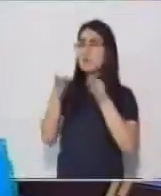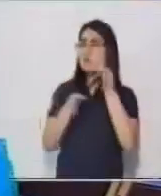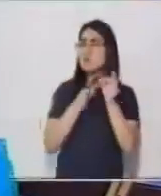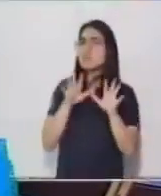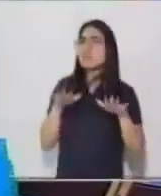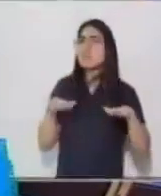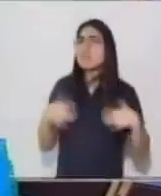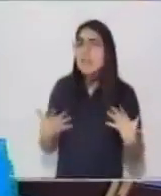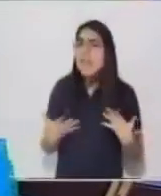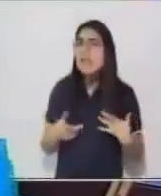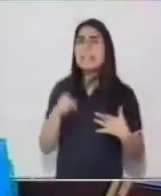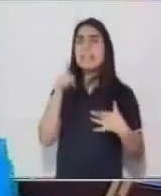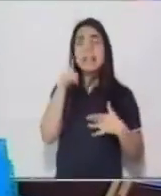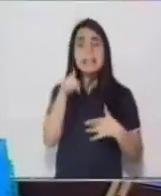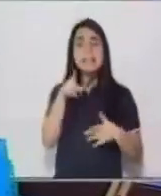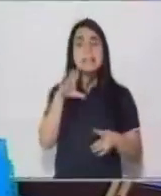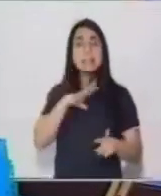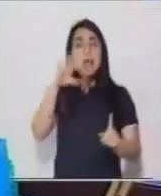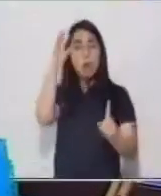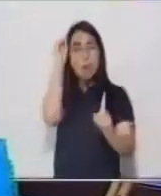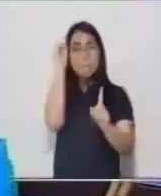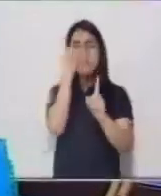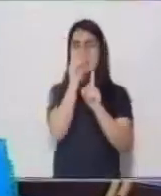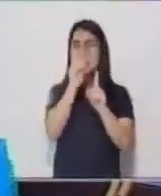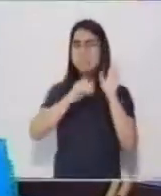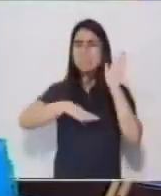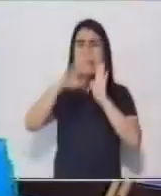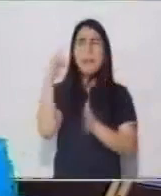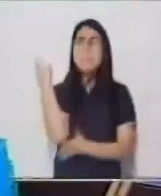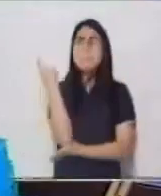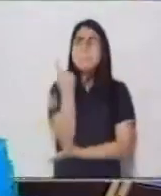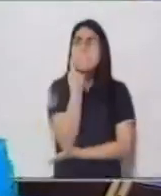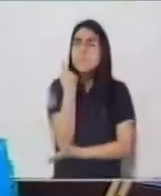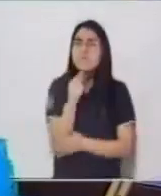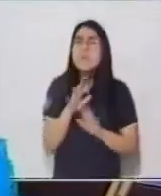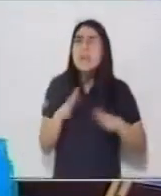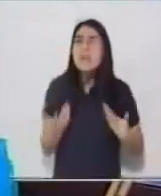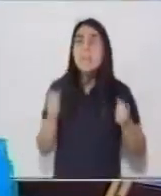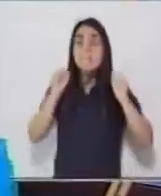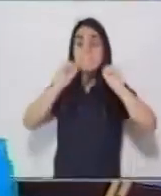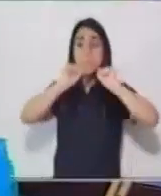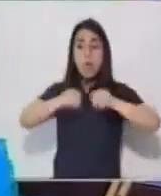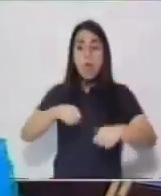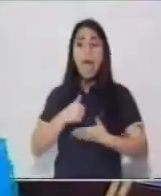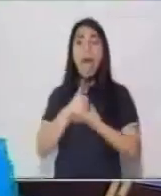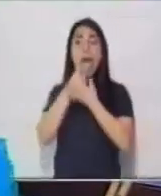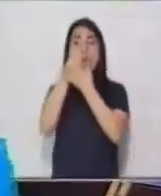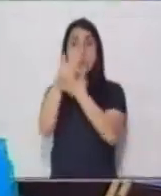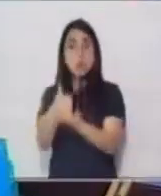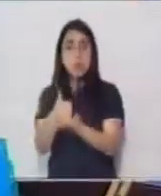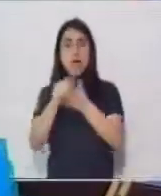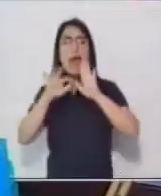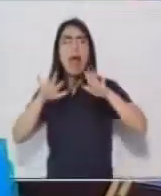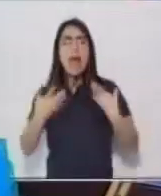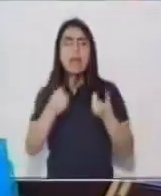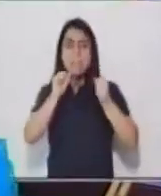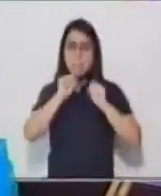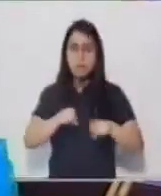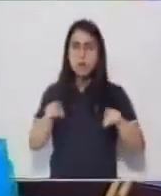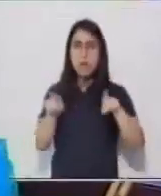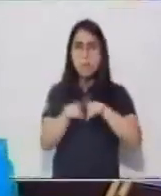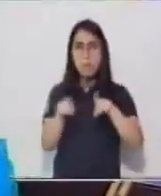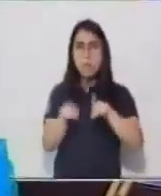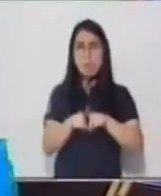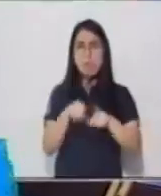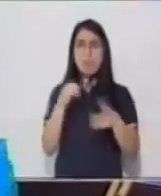Porque tiene como propósito fundamental dirigir las acciones del lector. ¿Por qué dirigir las acciones del